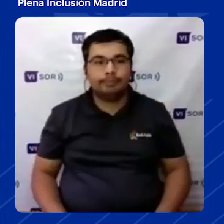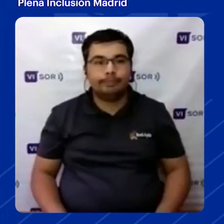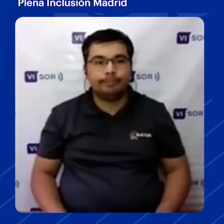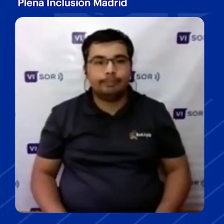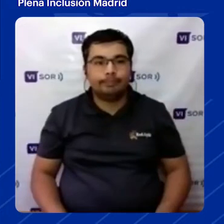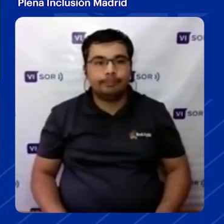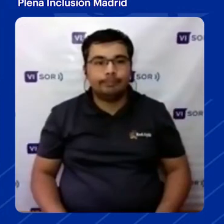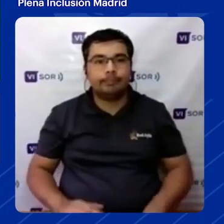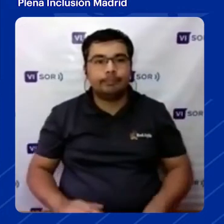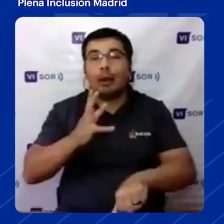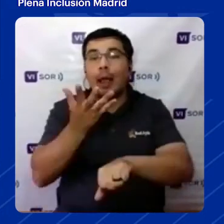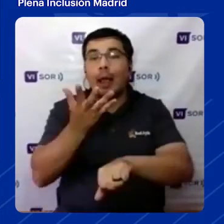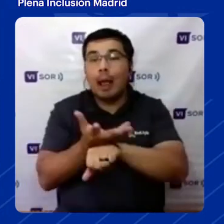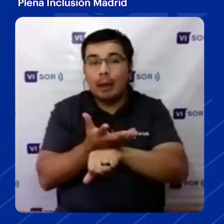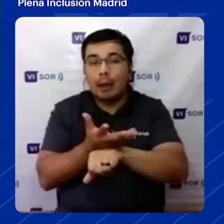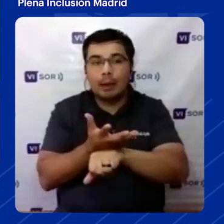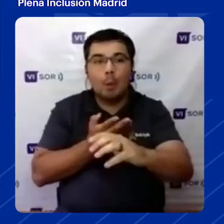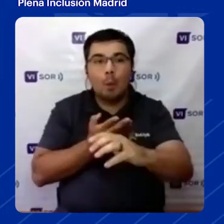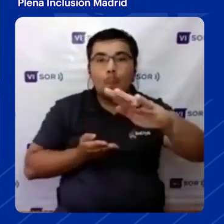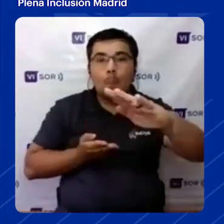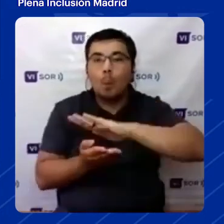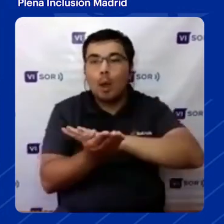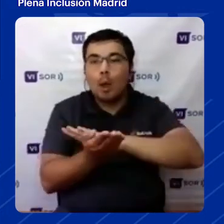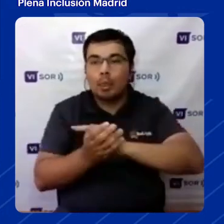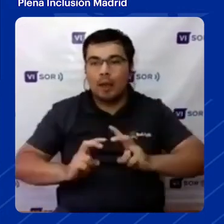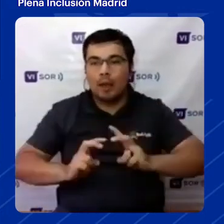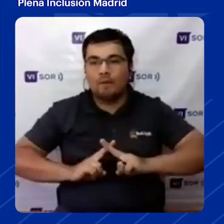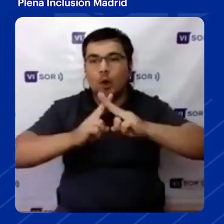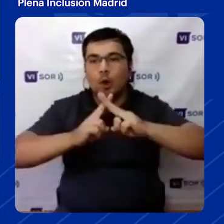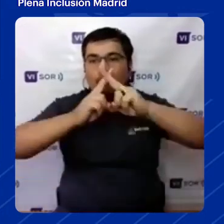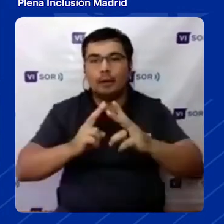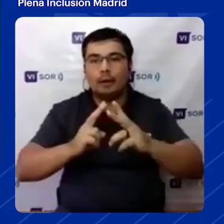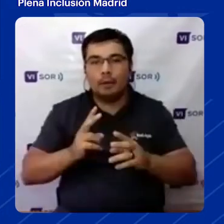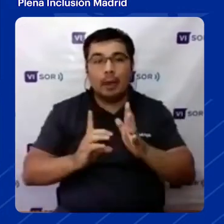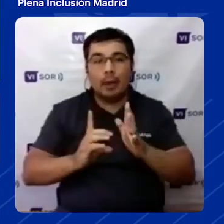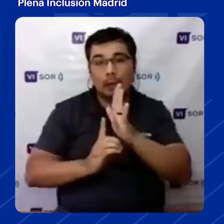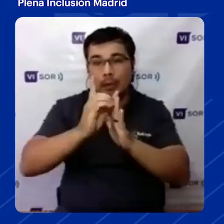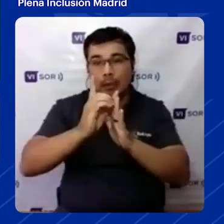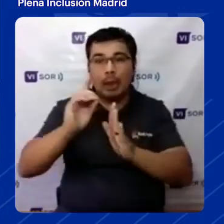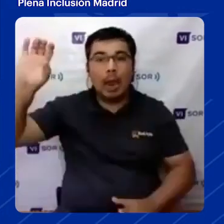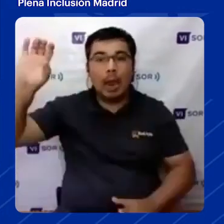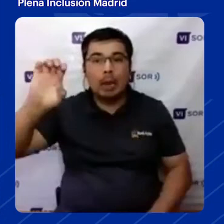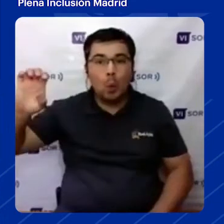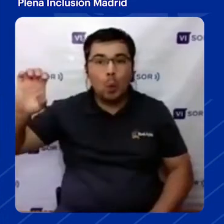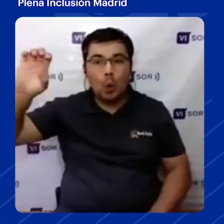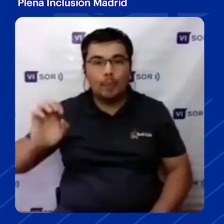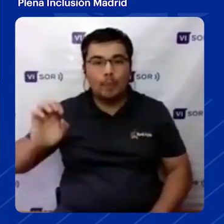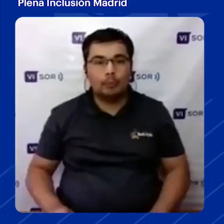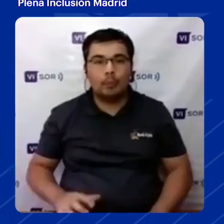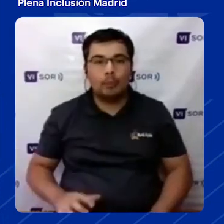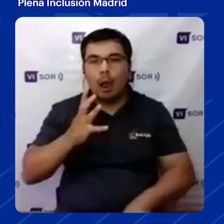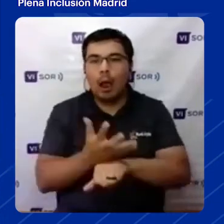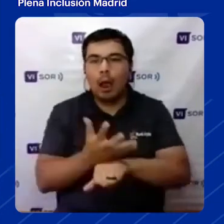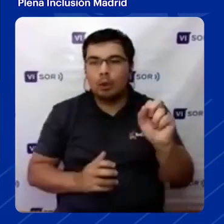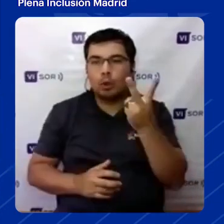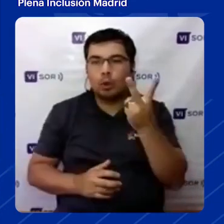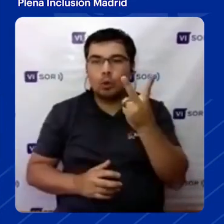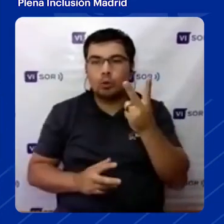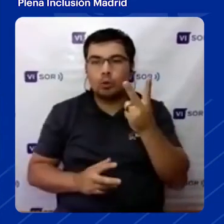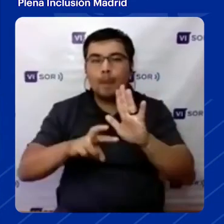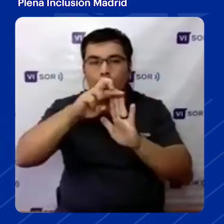Existen ya propuestas formativas que se están desarrollando en Europa. Hay dos proyectos que les quiero señalar. El proyecto